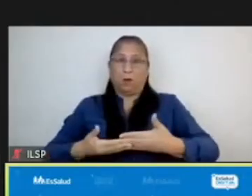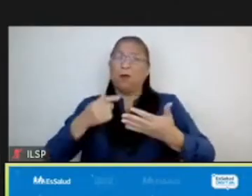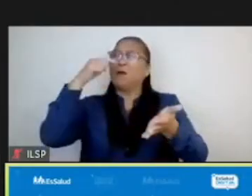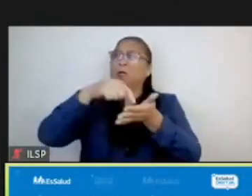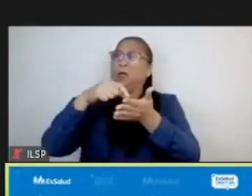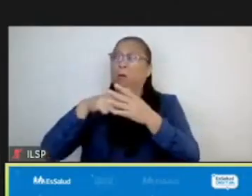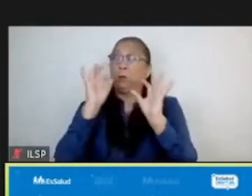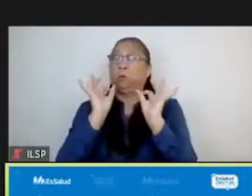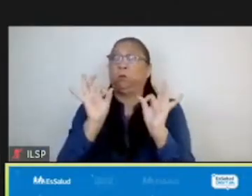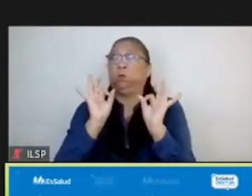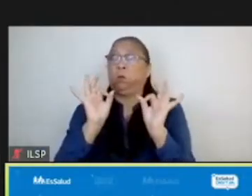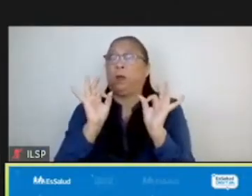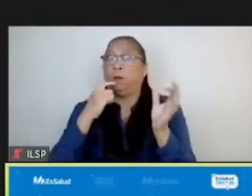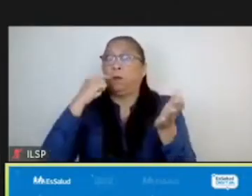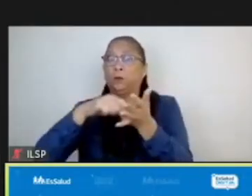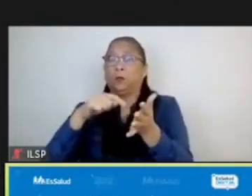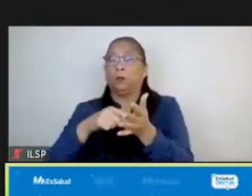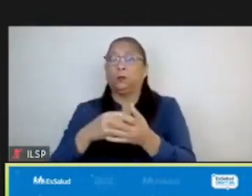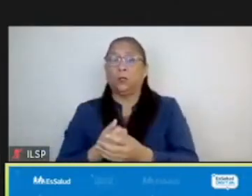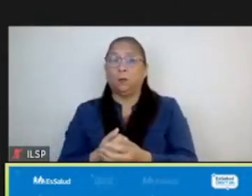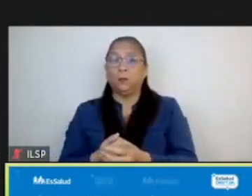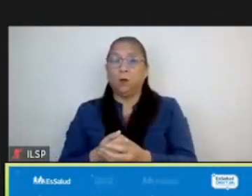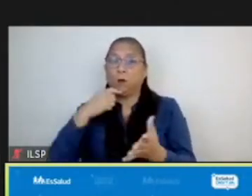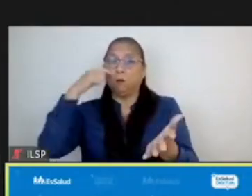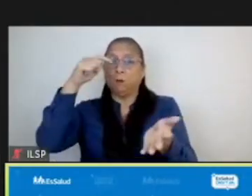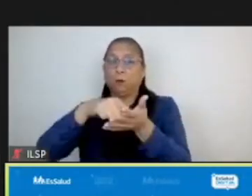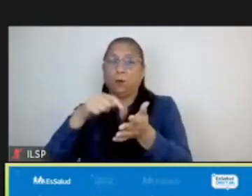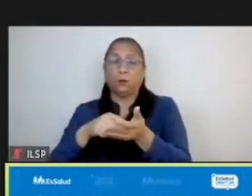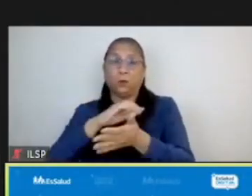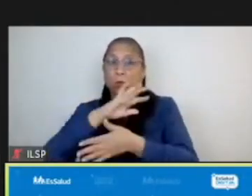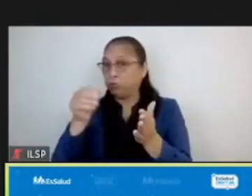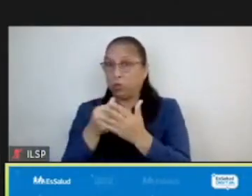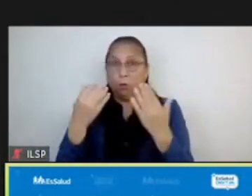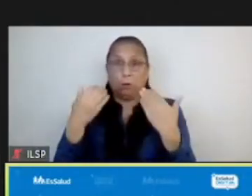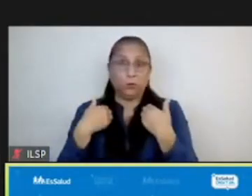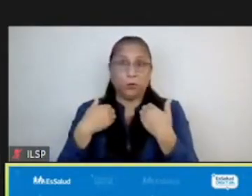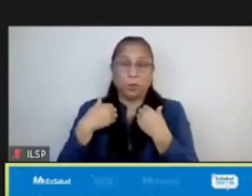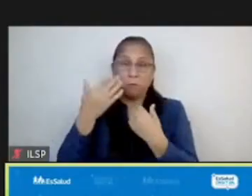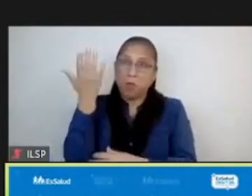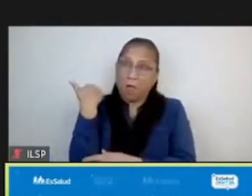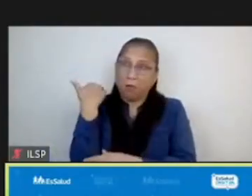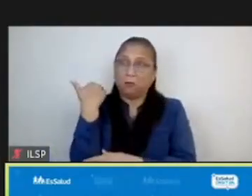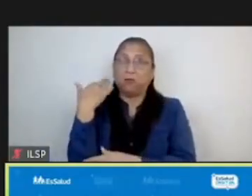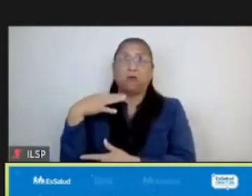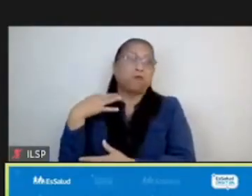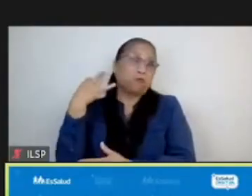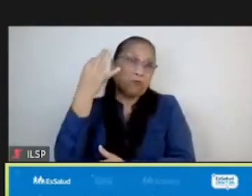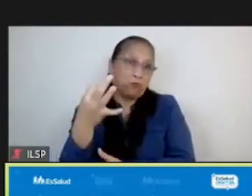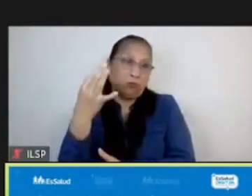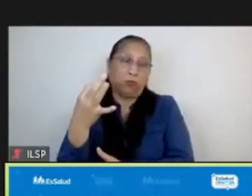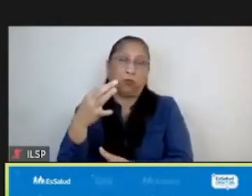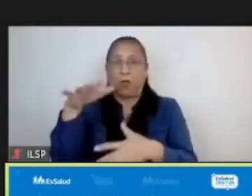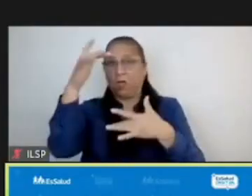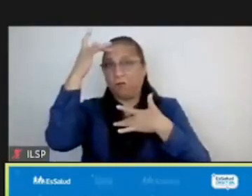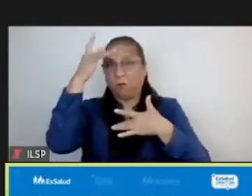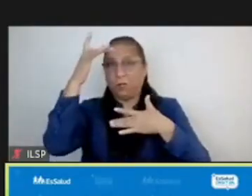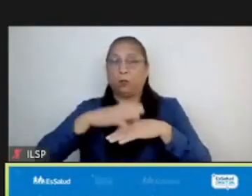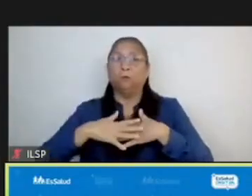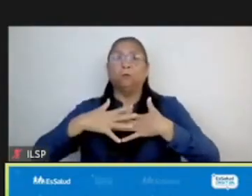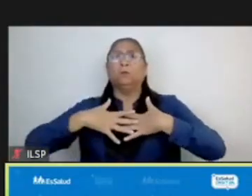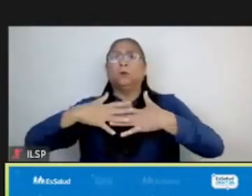peligrosa, por decirlo de una manera. Y lo que casi siempre todos hemos tenido y vamos a tener es respiratoria de vía aérea alta, que ahorita voy